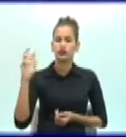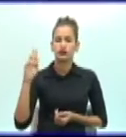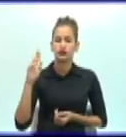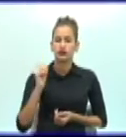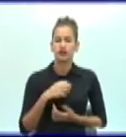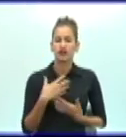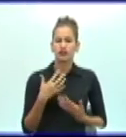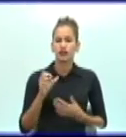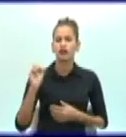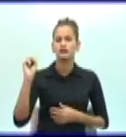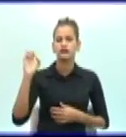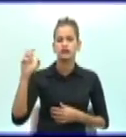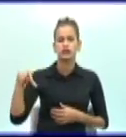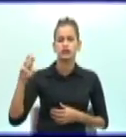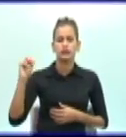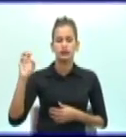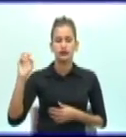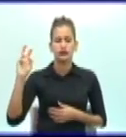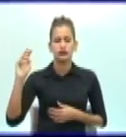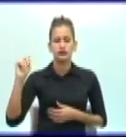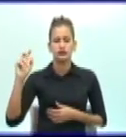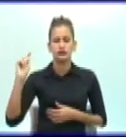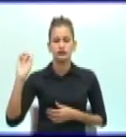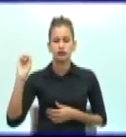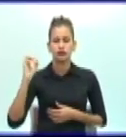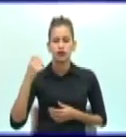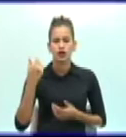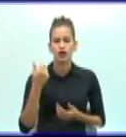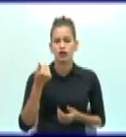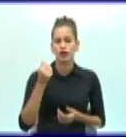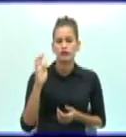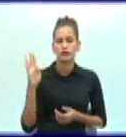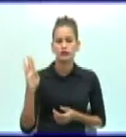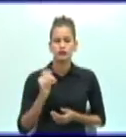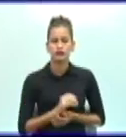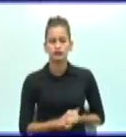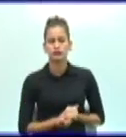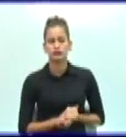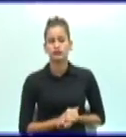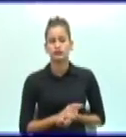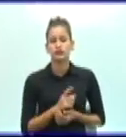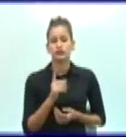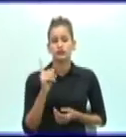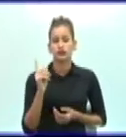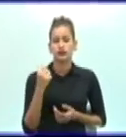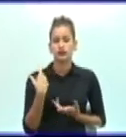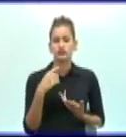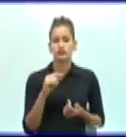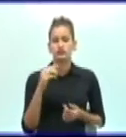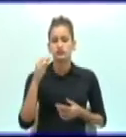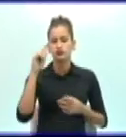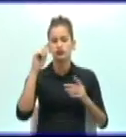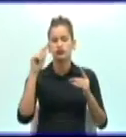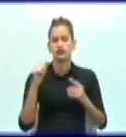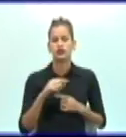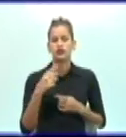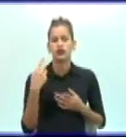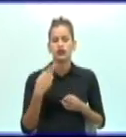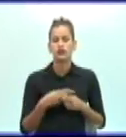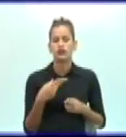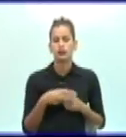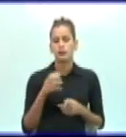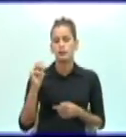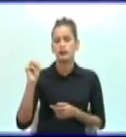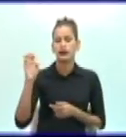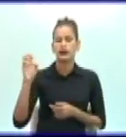de simetría. Al eje de simetría del segmento se le llama mediatriz del segmento. Observen